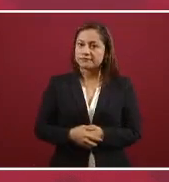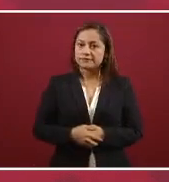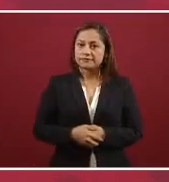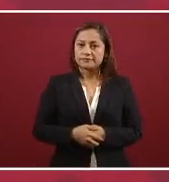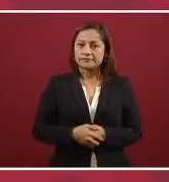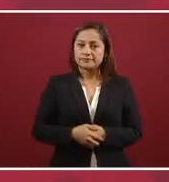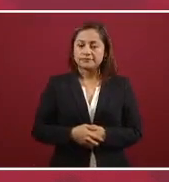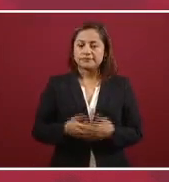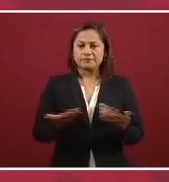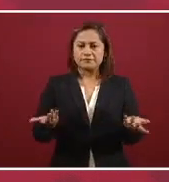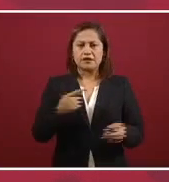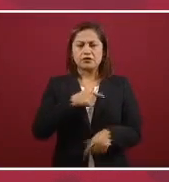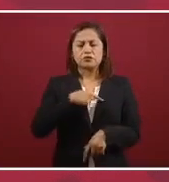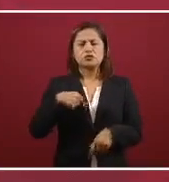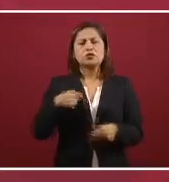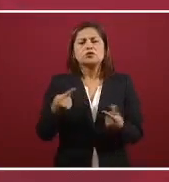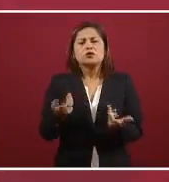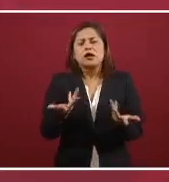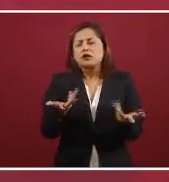¿qué hacemos?